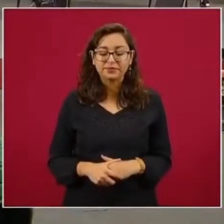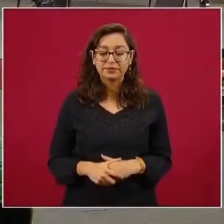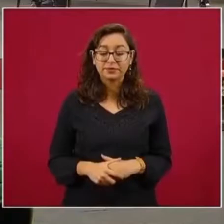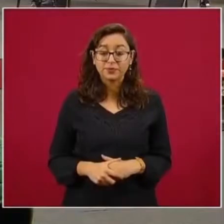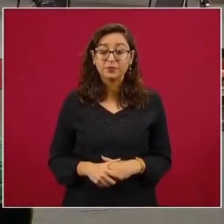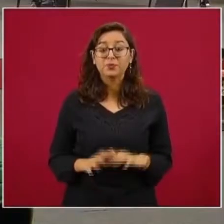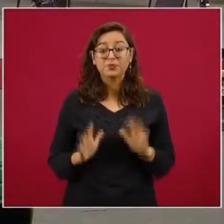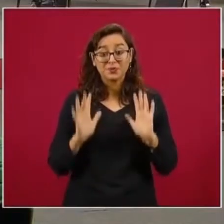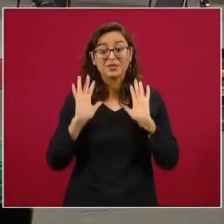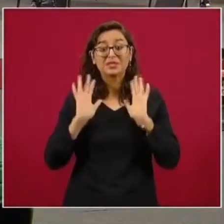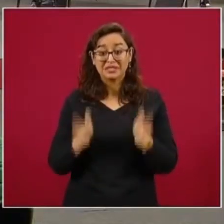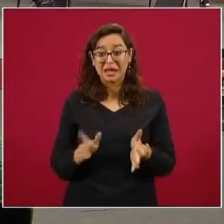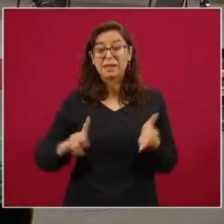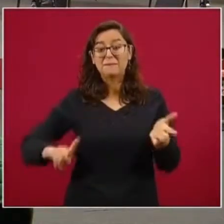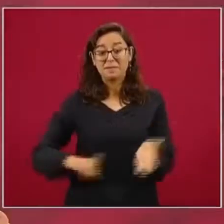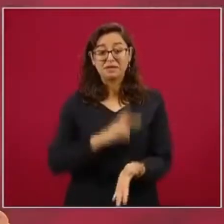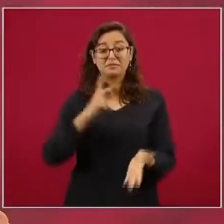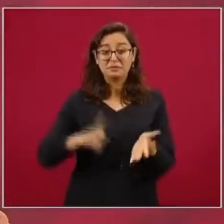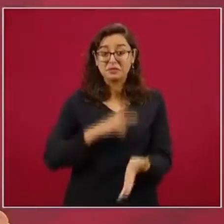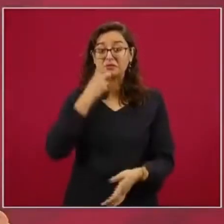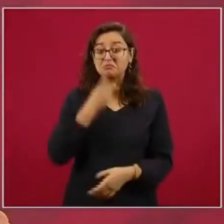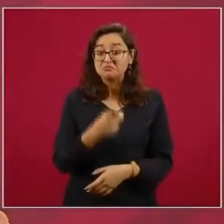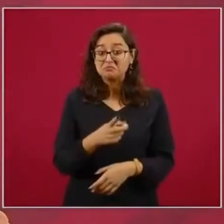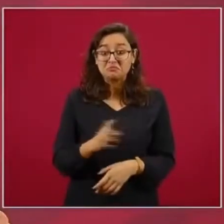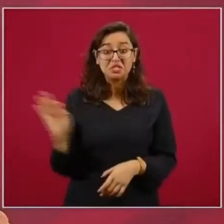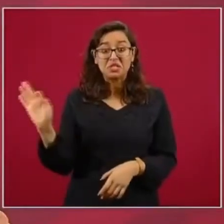Y ya lo dije, puede ser mi hermano,